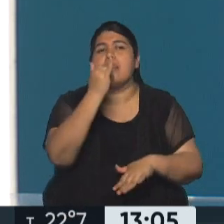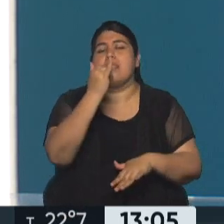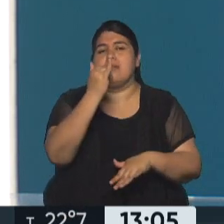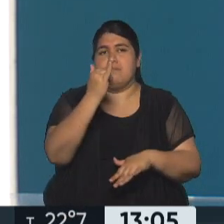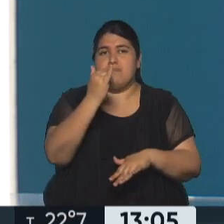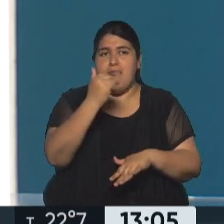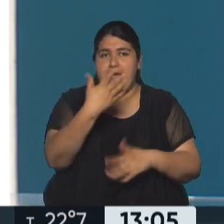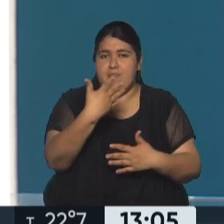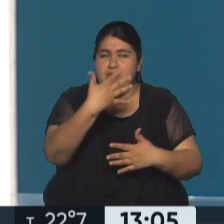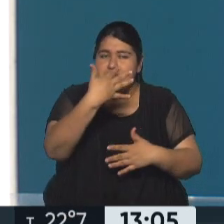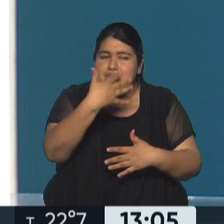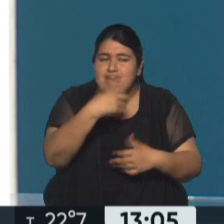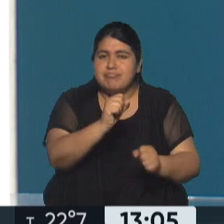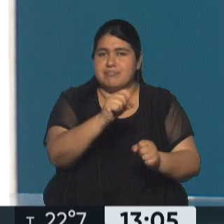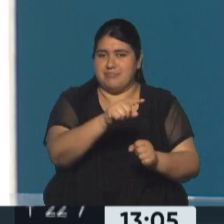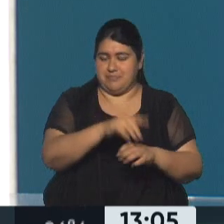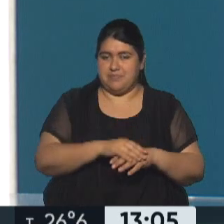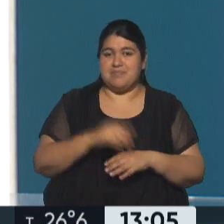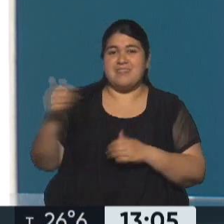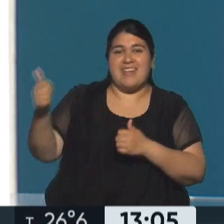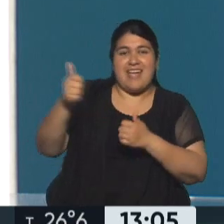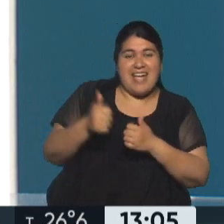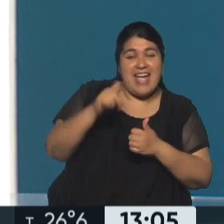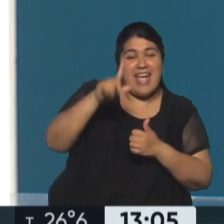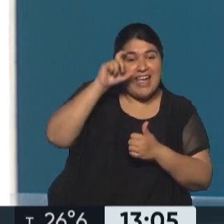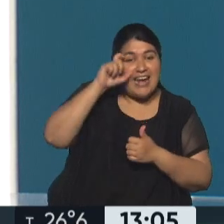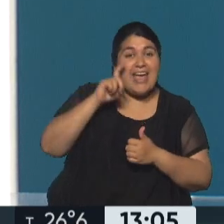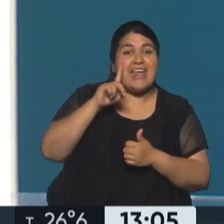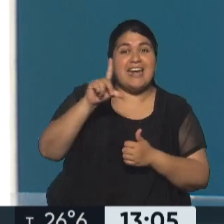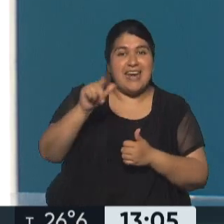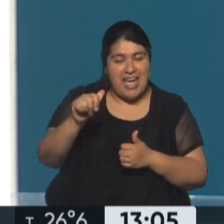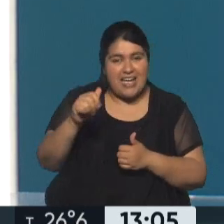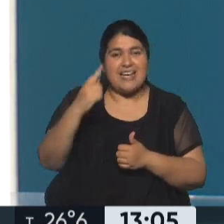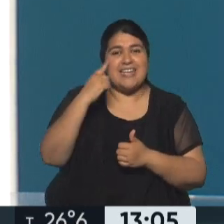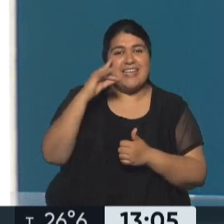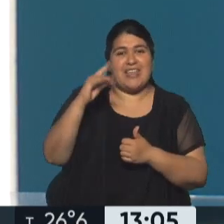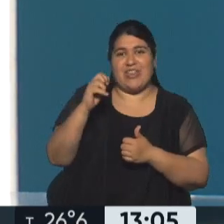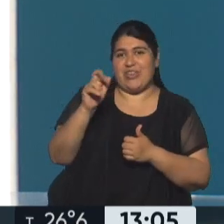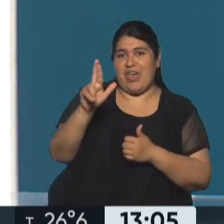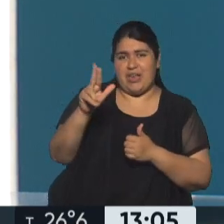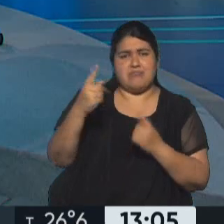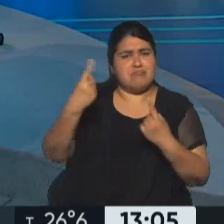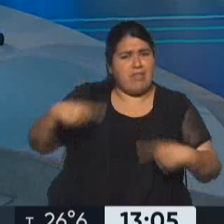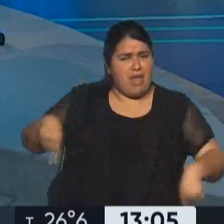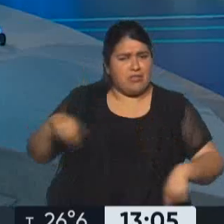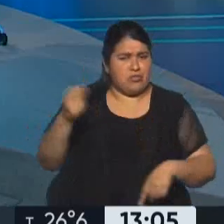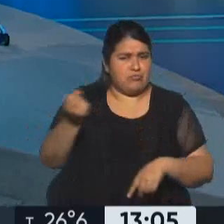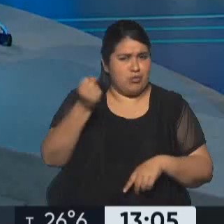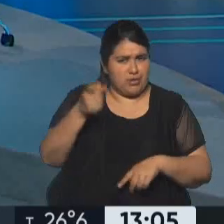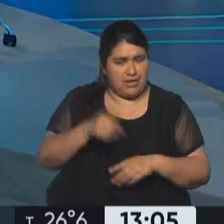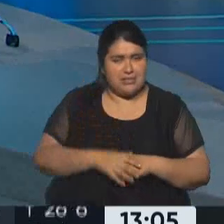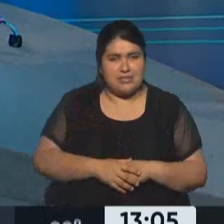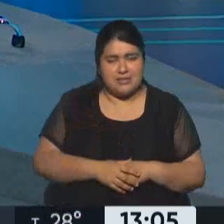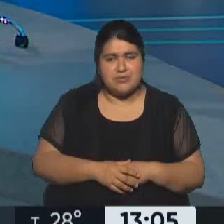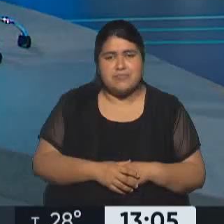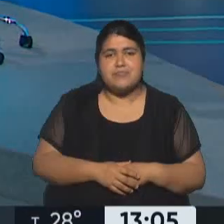detectar este tipo de situaciones. Y estamos con Leila Aidar para hablar de este tema con datos contundentes. ¿Cómo estás, Leila? ¿Cómo estás? Buen